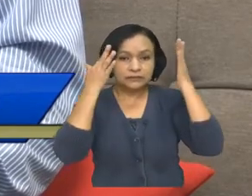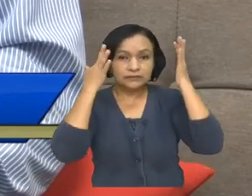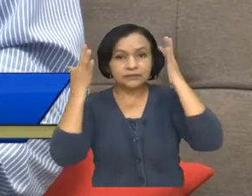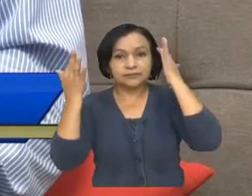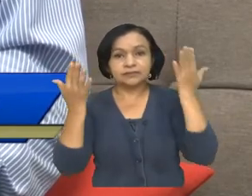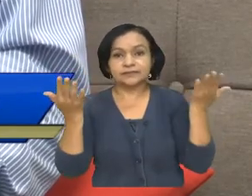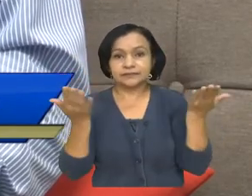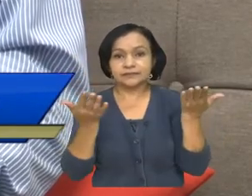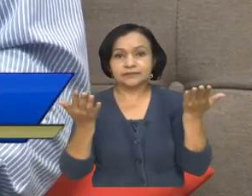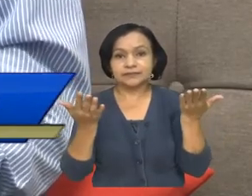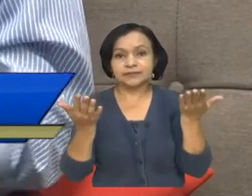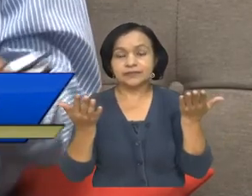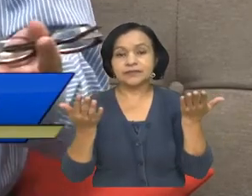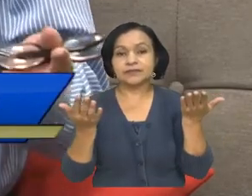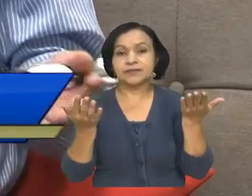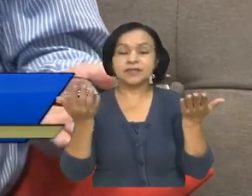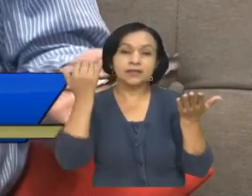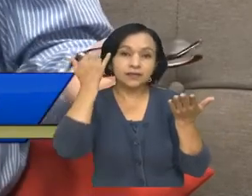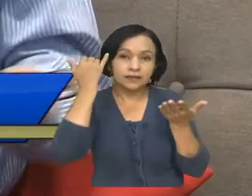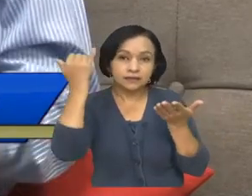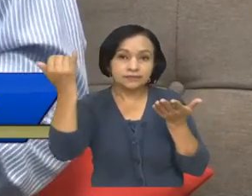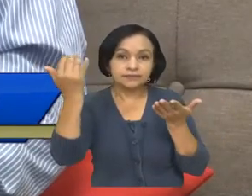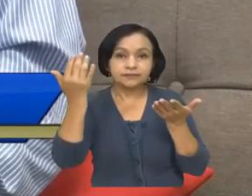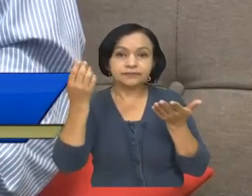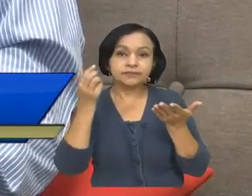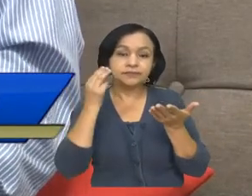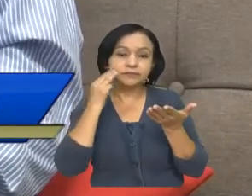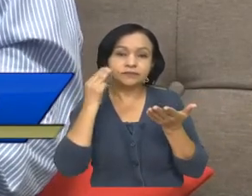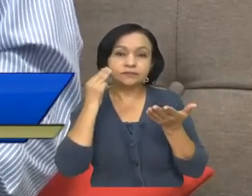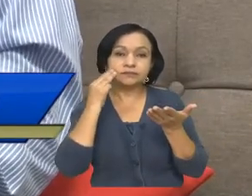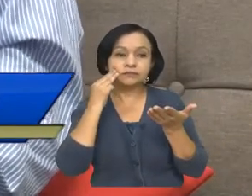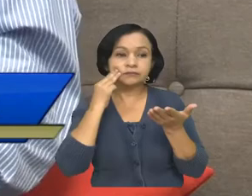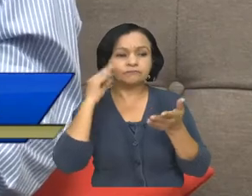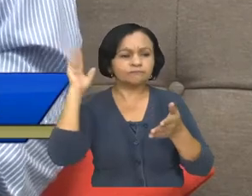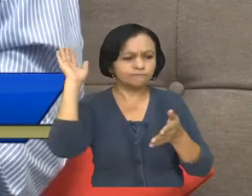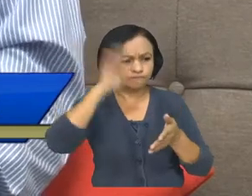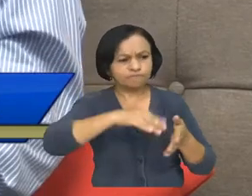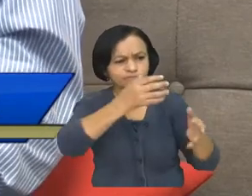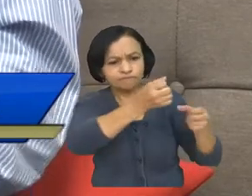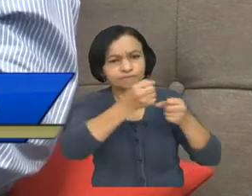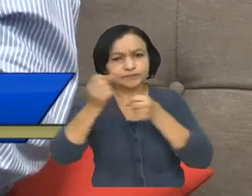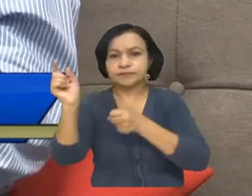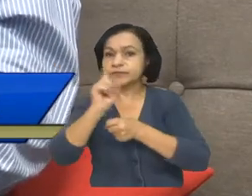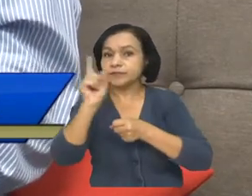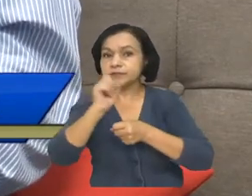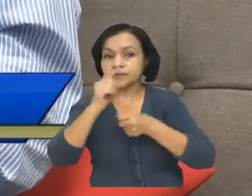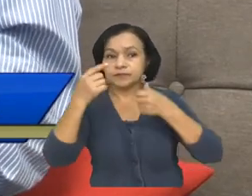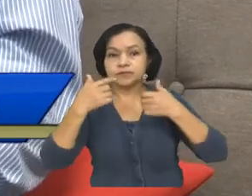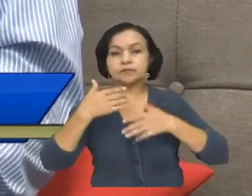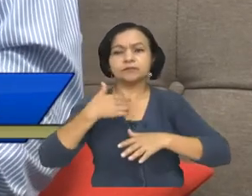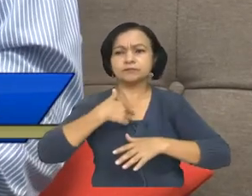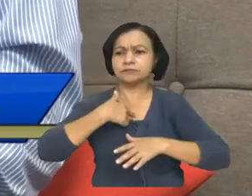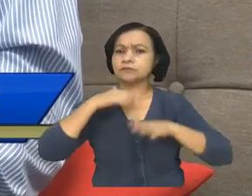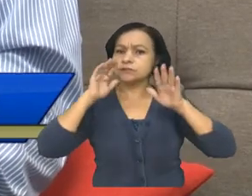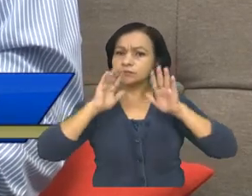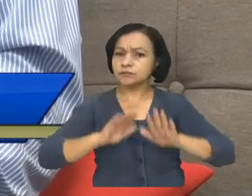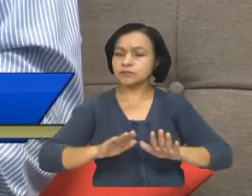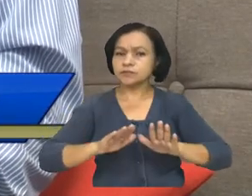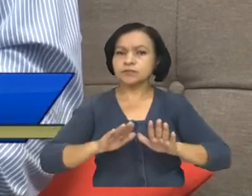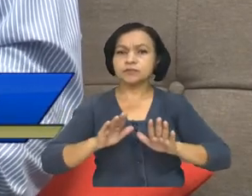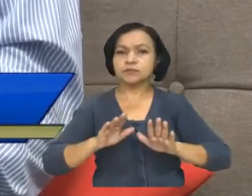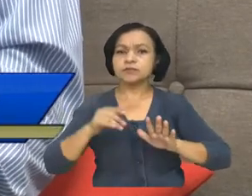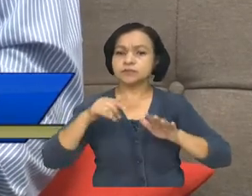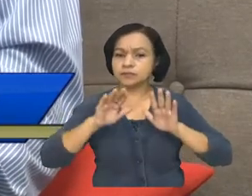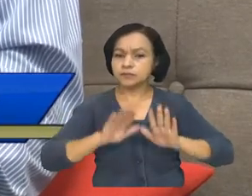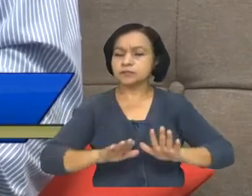Porque la idea, pues, mi mamá no me forzó, veniste conmigo, no, simplemente le dije, yo me quedo en Vía Progreso. Y